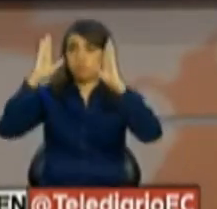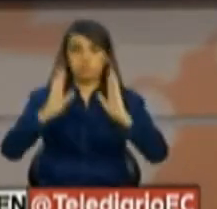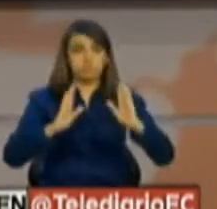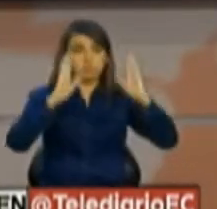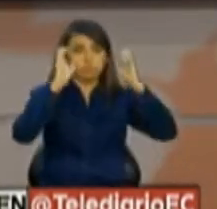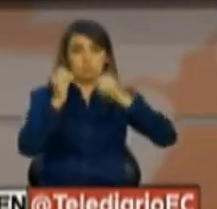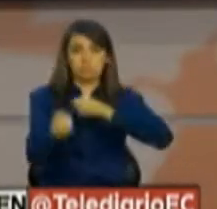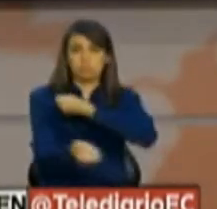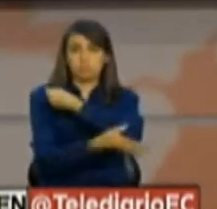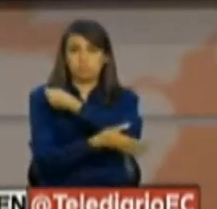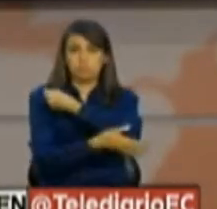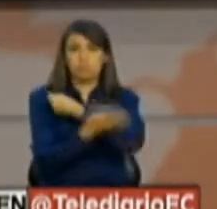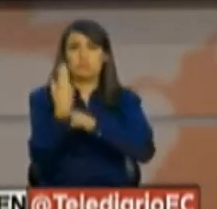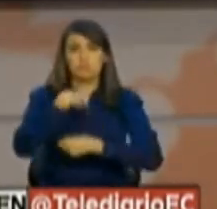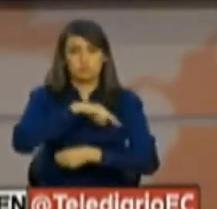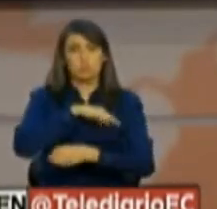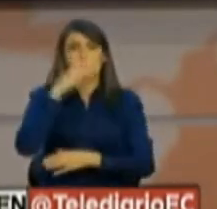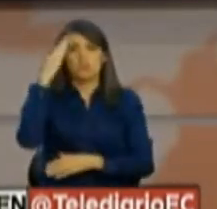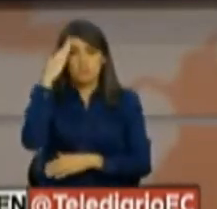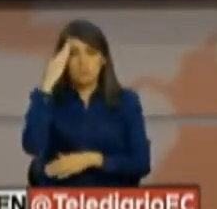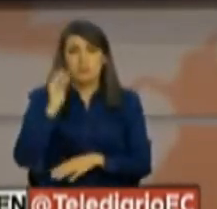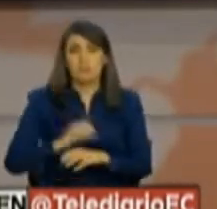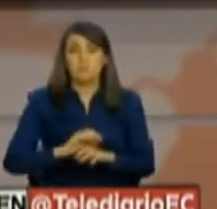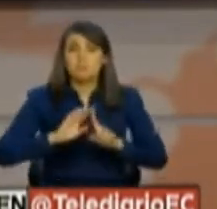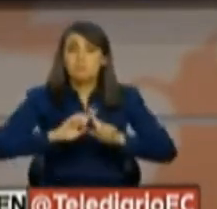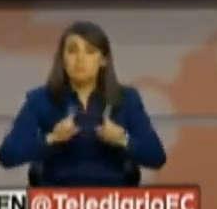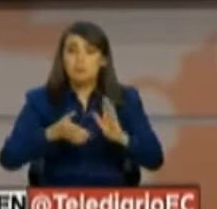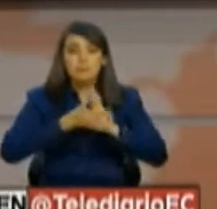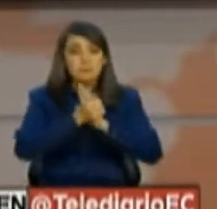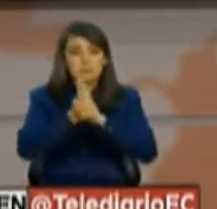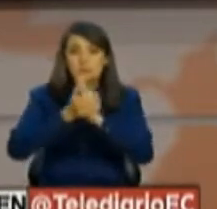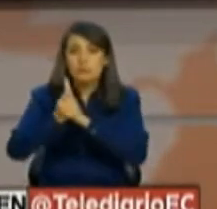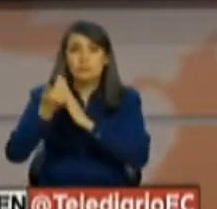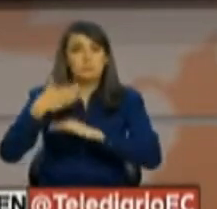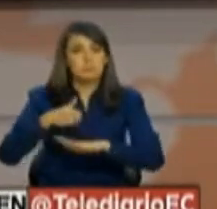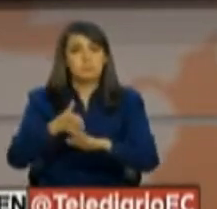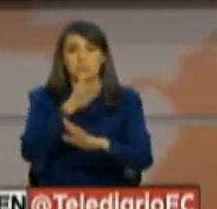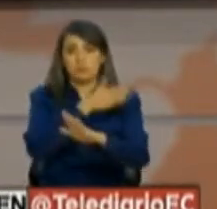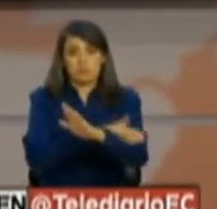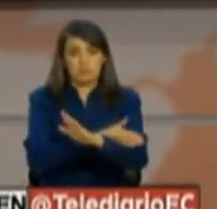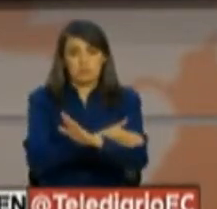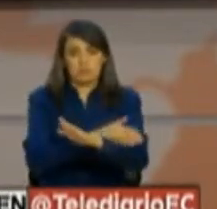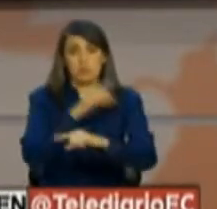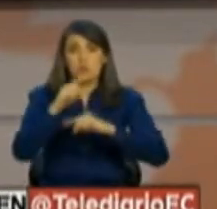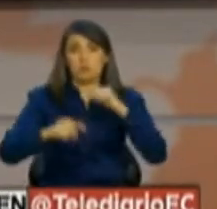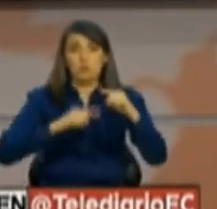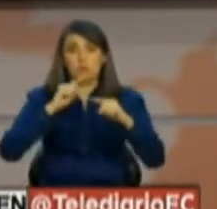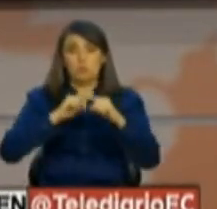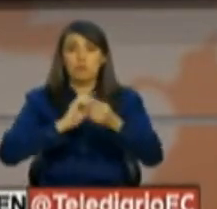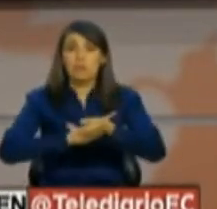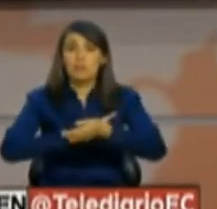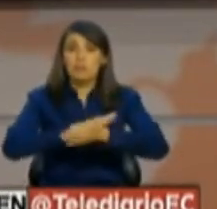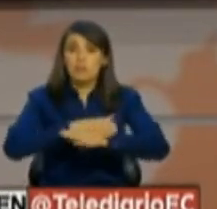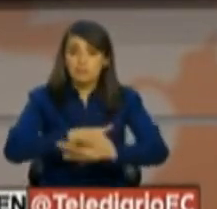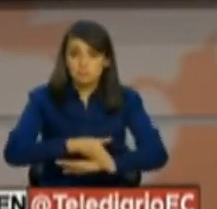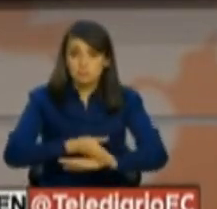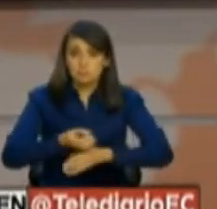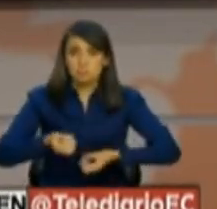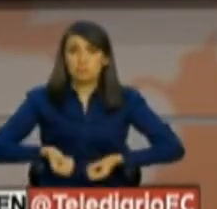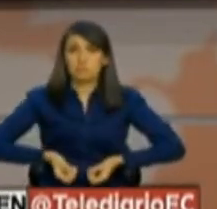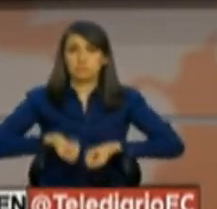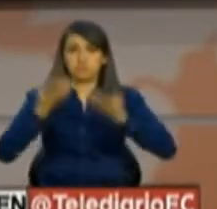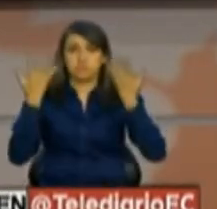eléctrica. Nosotros estábamos preparados, es por eso que reaccionamos inmediatamente, y luego de que sucede la explosión,